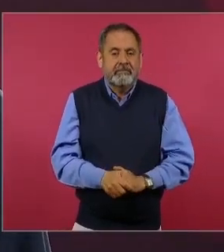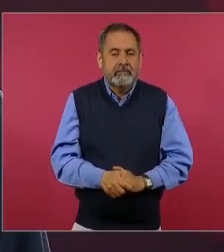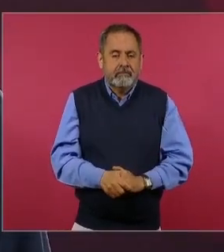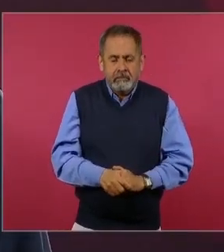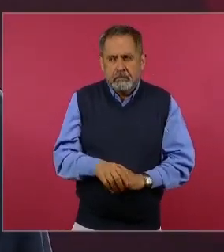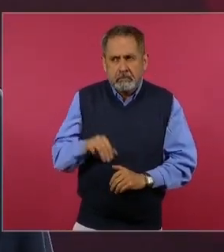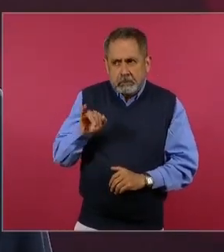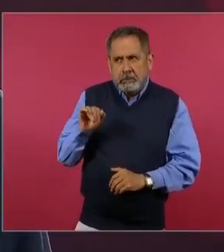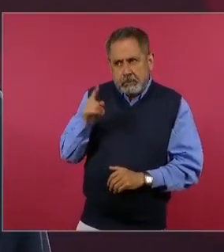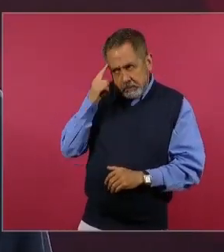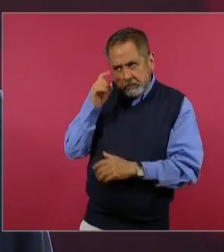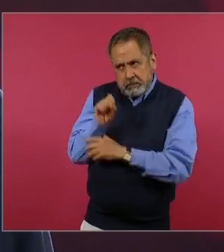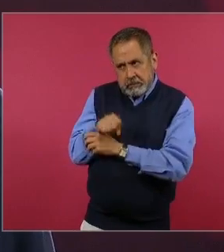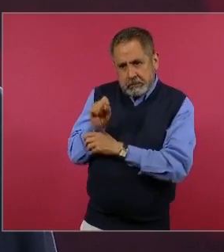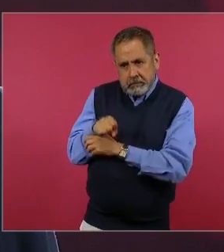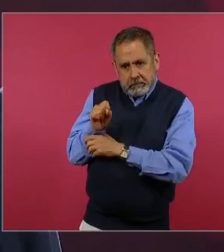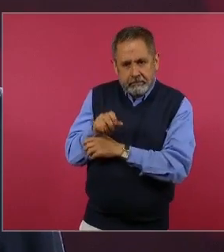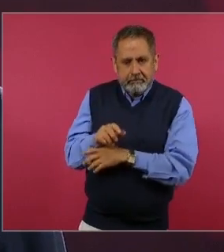No, sí.